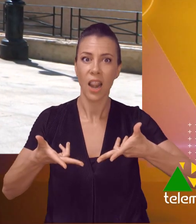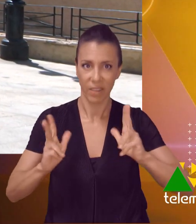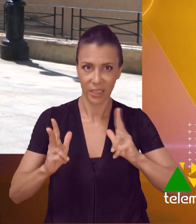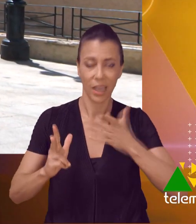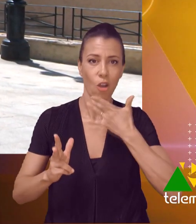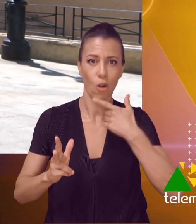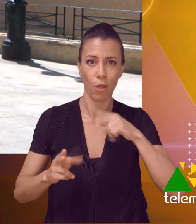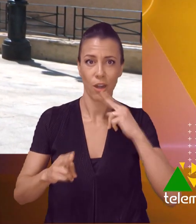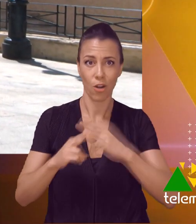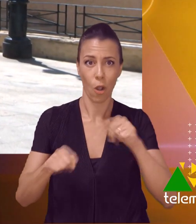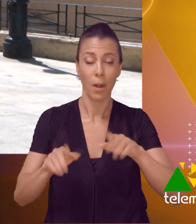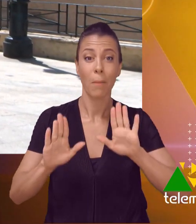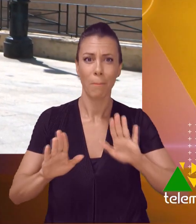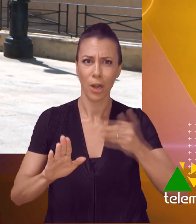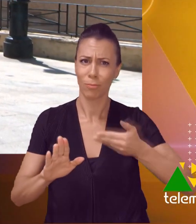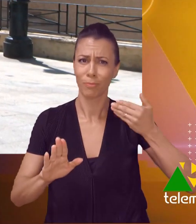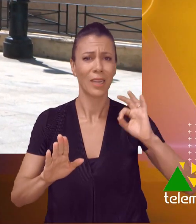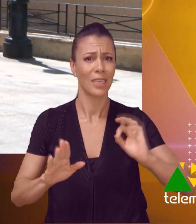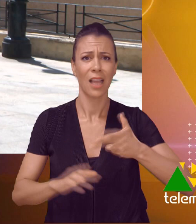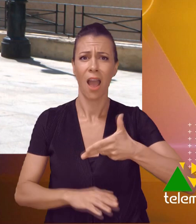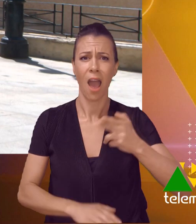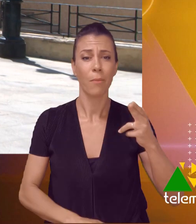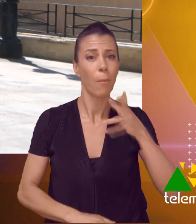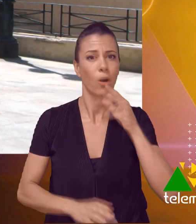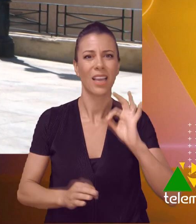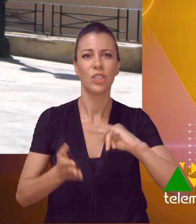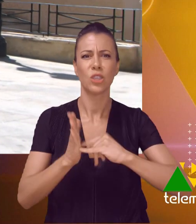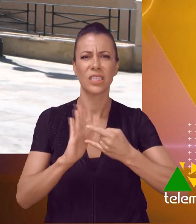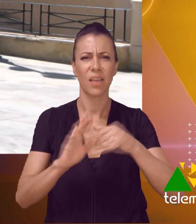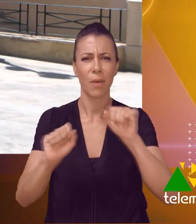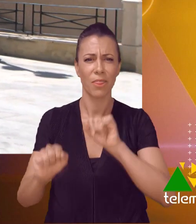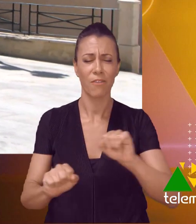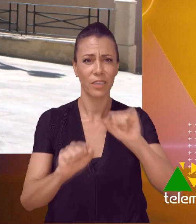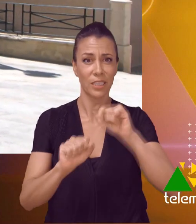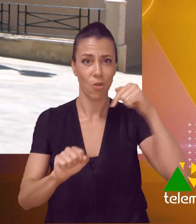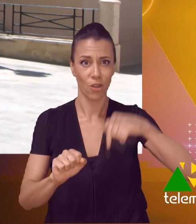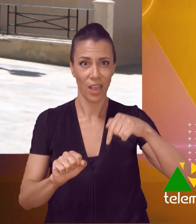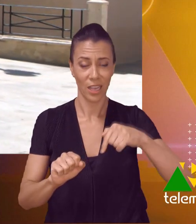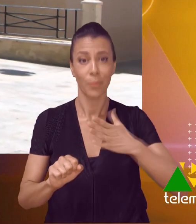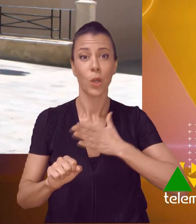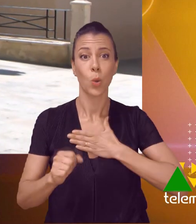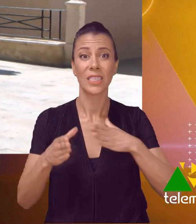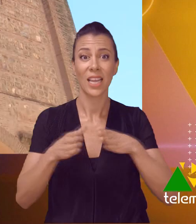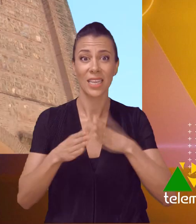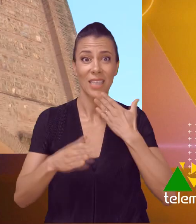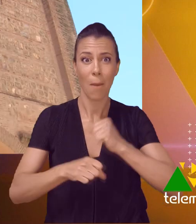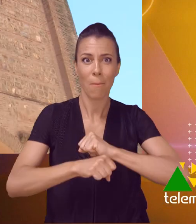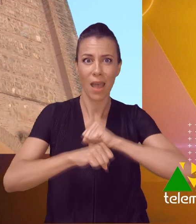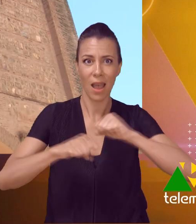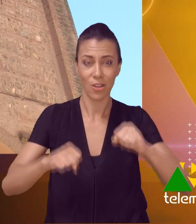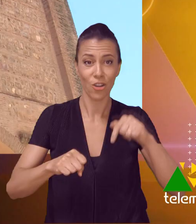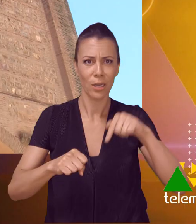como la Plaza de Armas de este sistema defensivo que teníamos aquí en nuestro municipio. Nuestra iglesia mayor, que era una